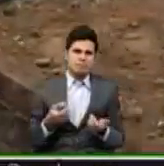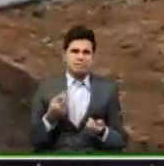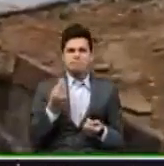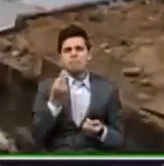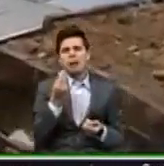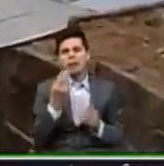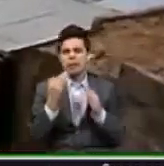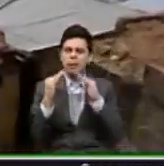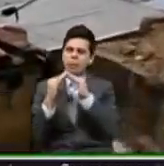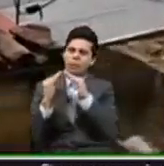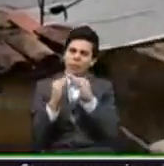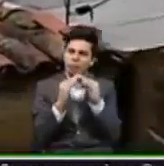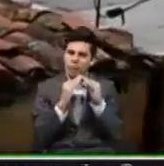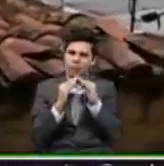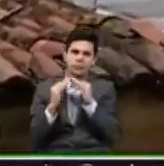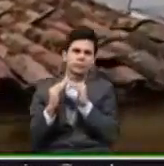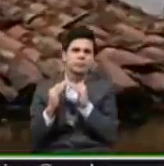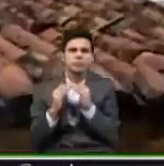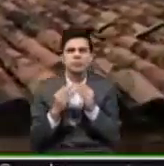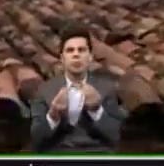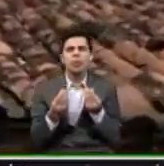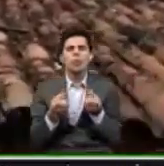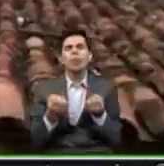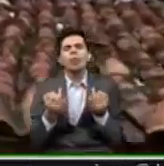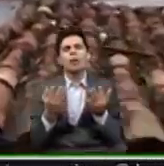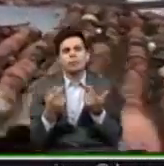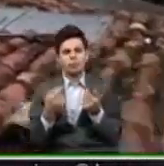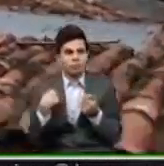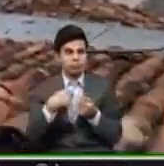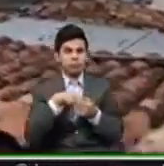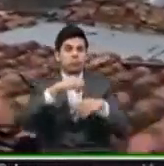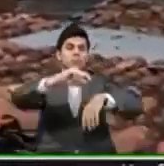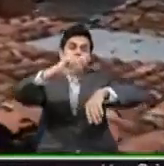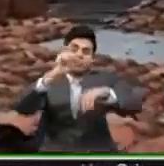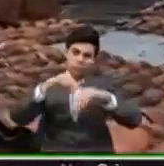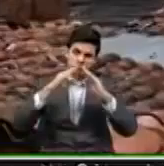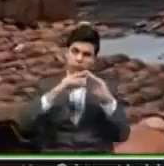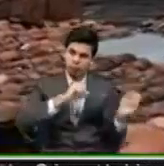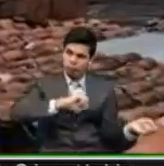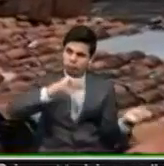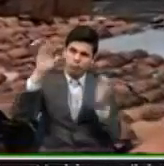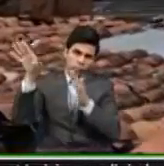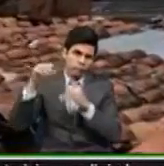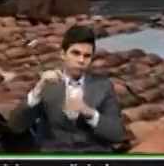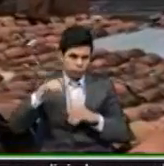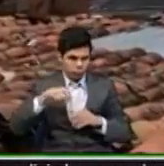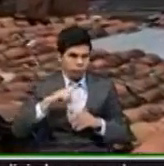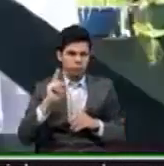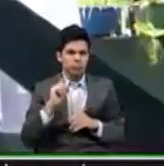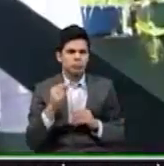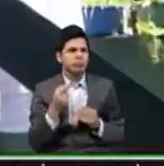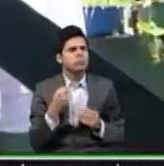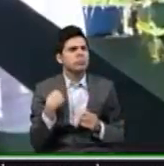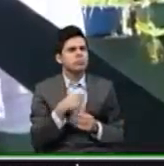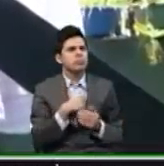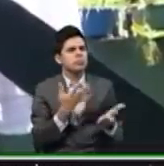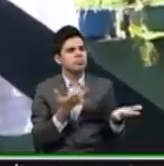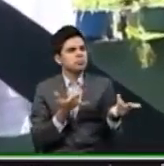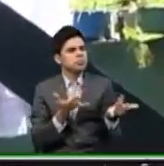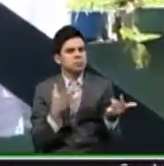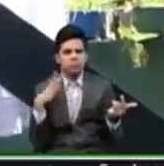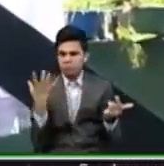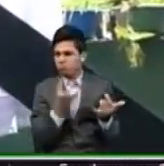precio de las ubicaciones. No estamos pidiendo reubicación, sino que lo que estamos esperando